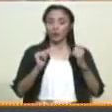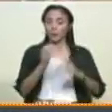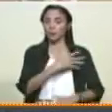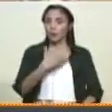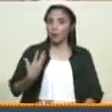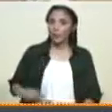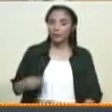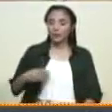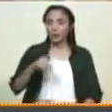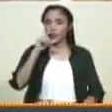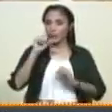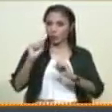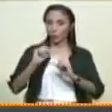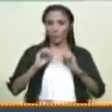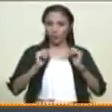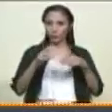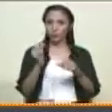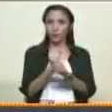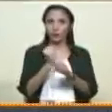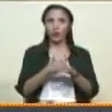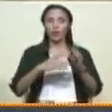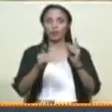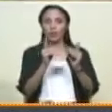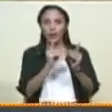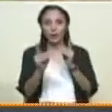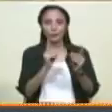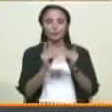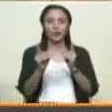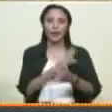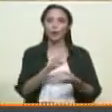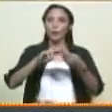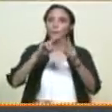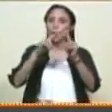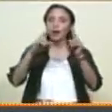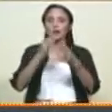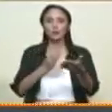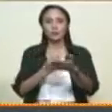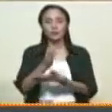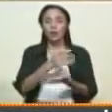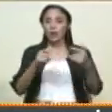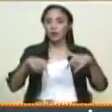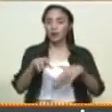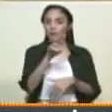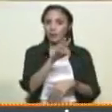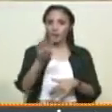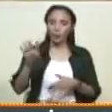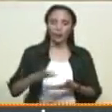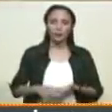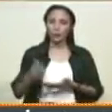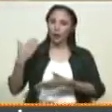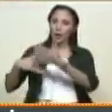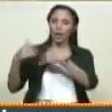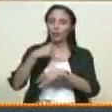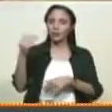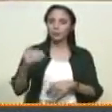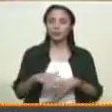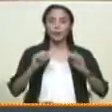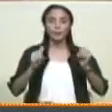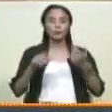de diálogo, diálogo, diálogo, diálogo por la paz. Y aquí estuvo el 24 y en su primera línea que